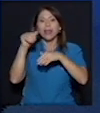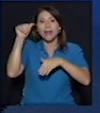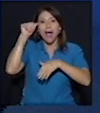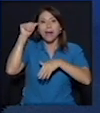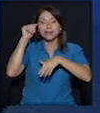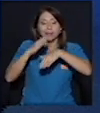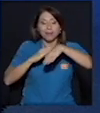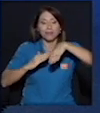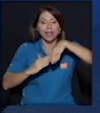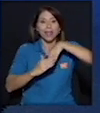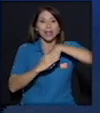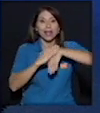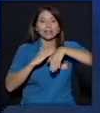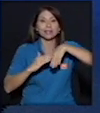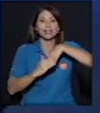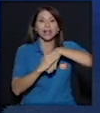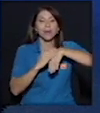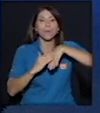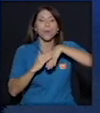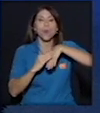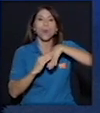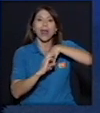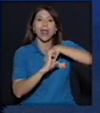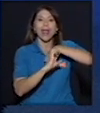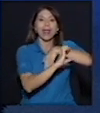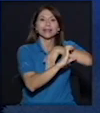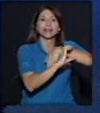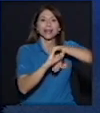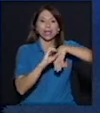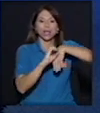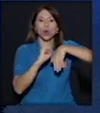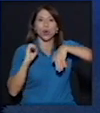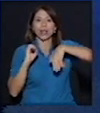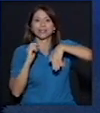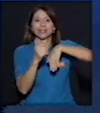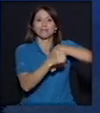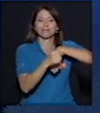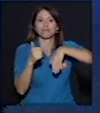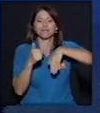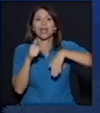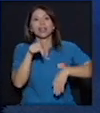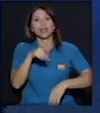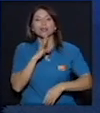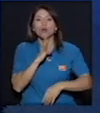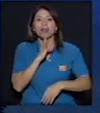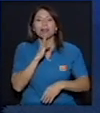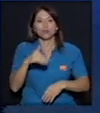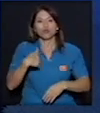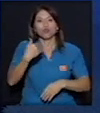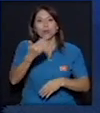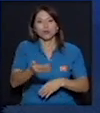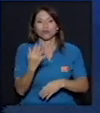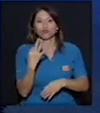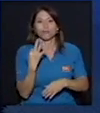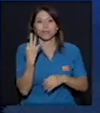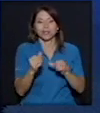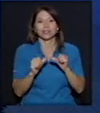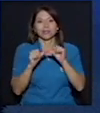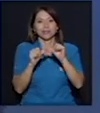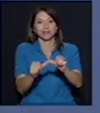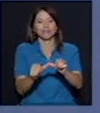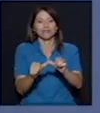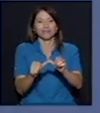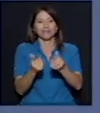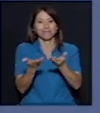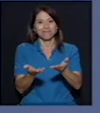extremo este y en el extremo oeste de Asia, y de eso hablaremos una vez que el canal nos invite a